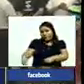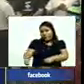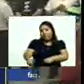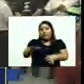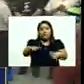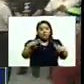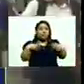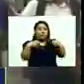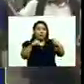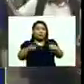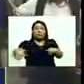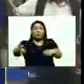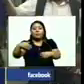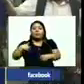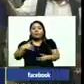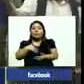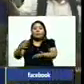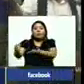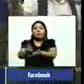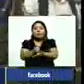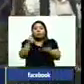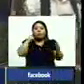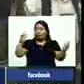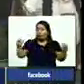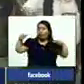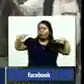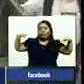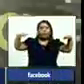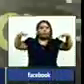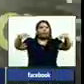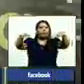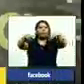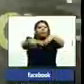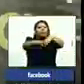Salud y el Ministerio de Hacienda hasta la Asamblea